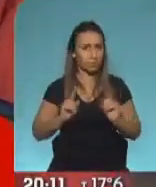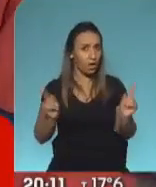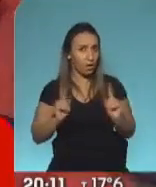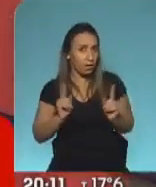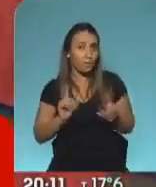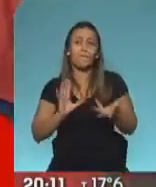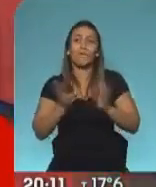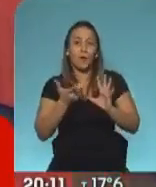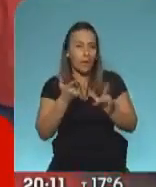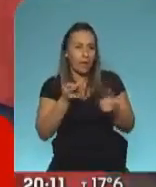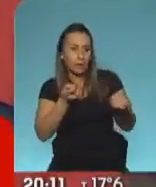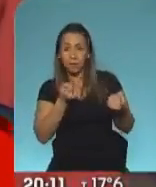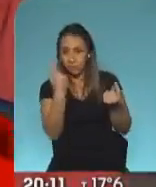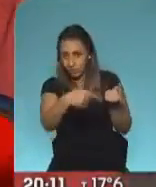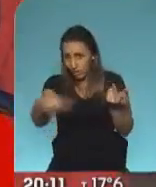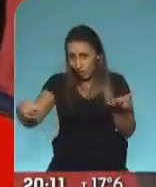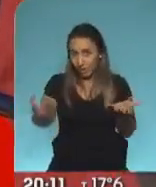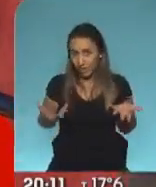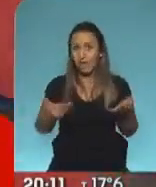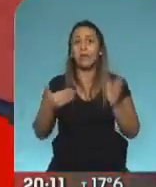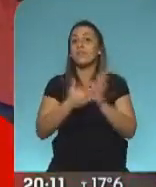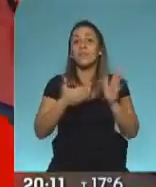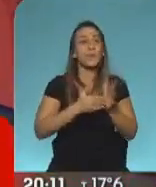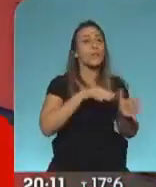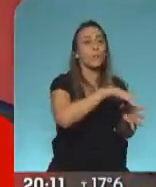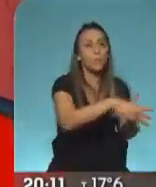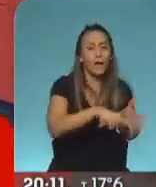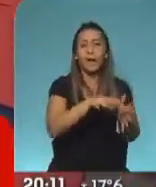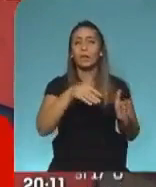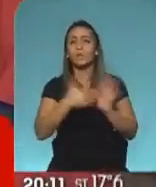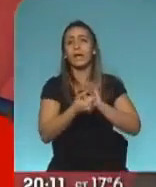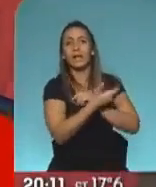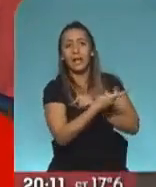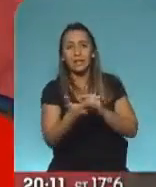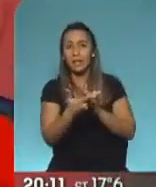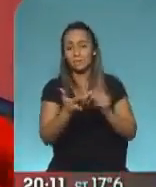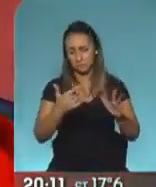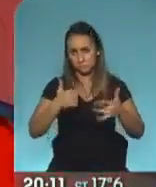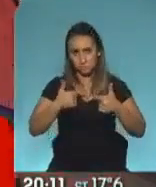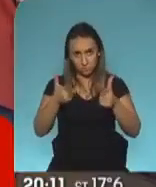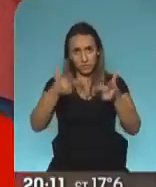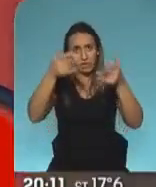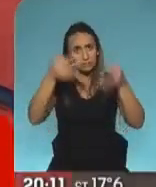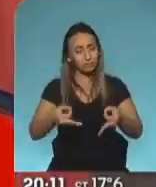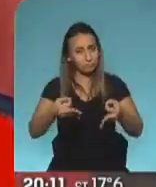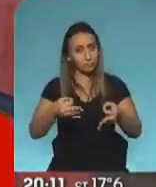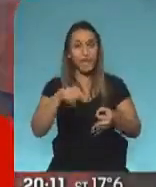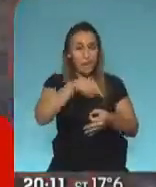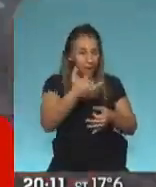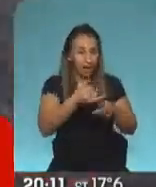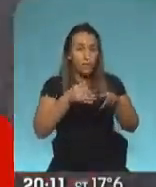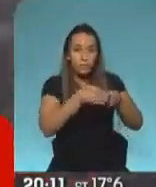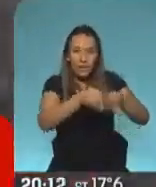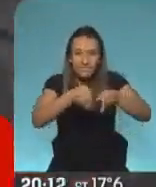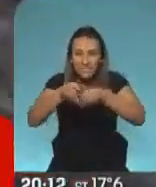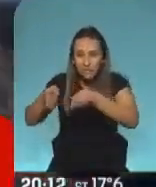acuerdo a la idiosincrasia, de acuerdo a la tipología del barrio, a la cantidad. Yo le puedo garantizar que acá hay pasillos donde la gente circula que